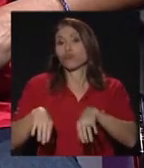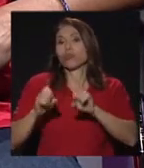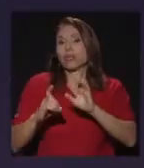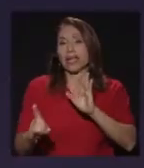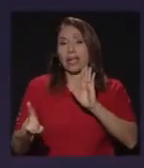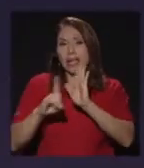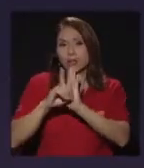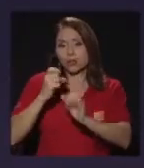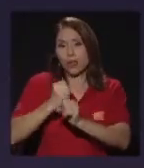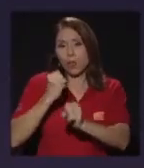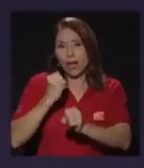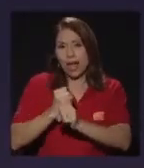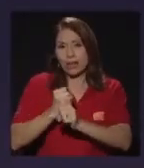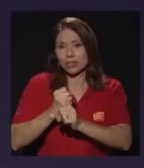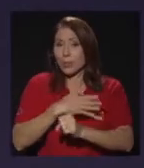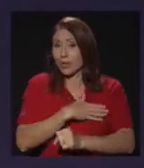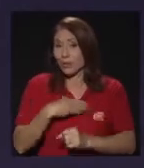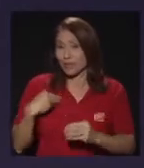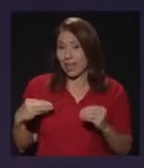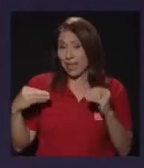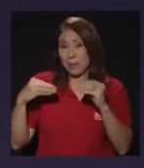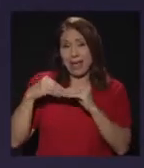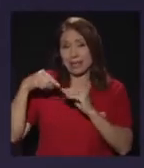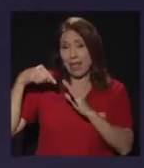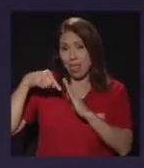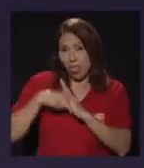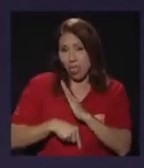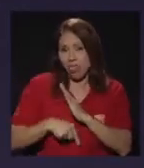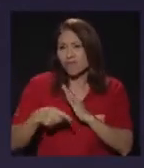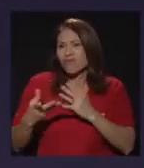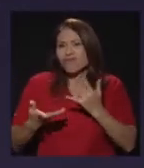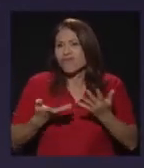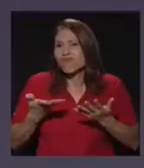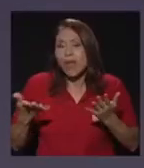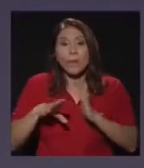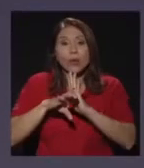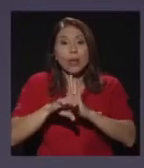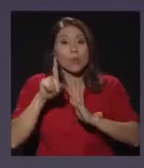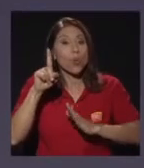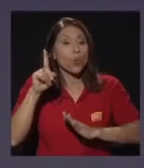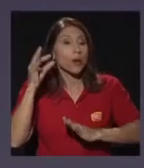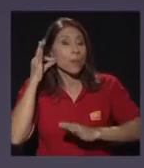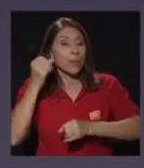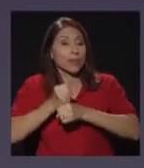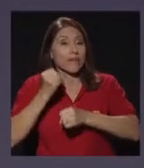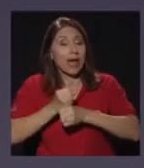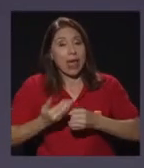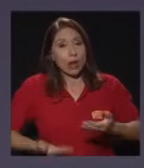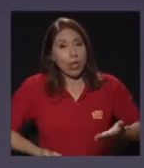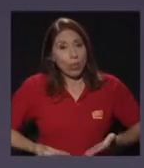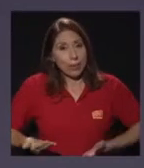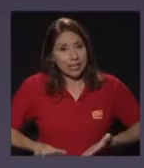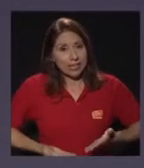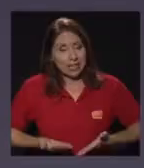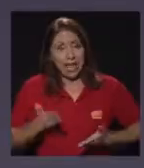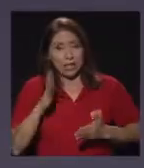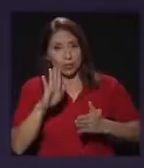me gustaría que nos ahonden un poco más. ¿A qué se refieren eso? Digamos, una trabajadora doméstica en el trabajo,